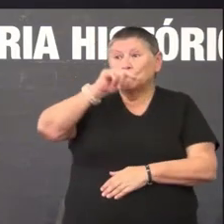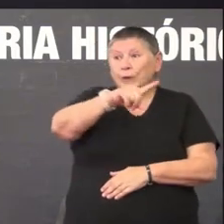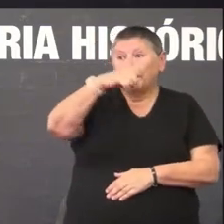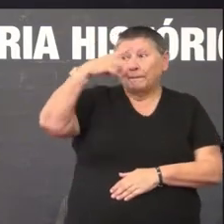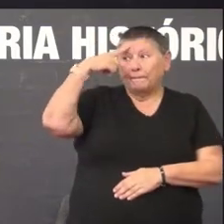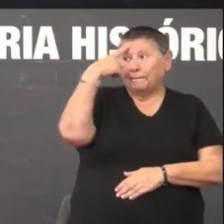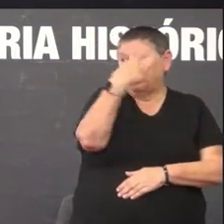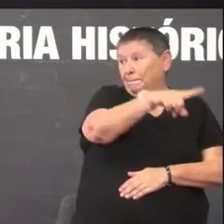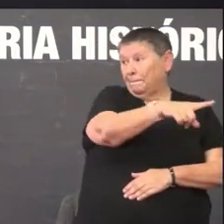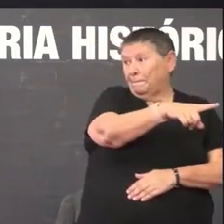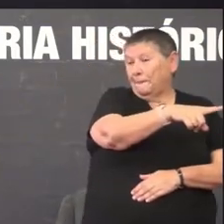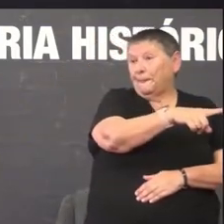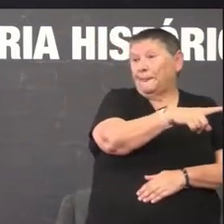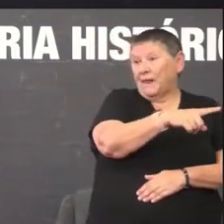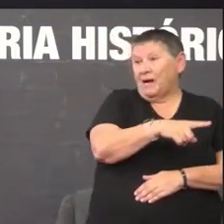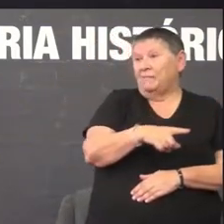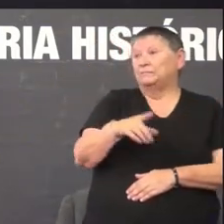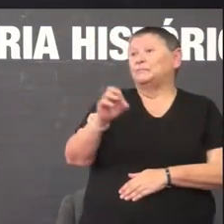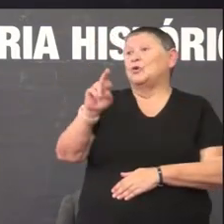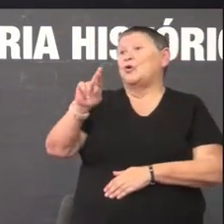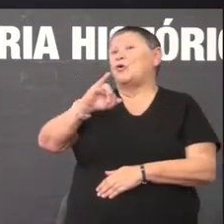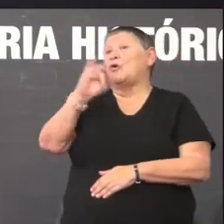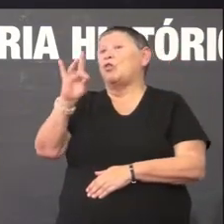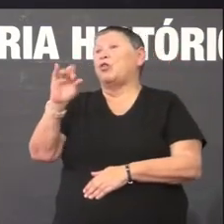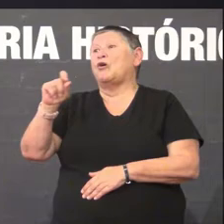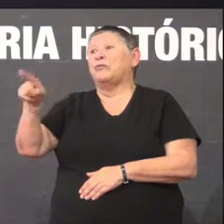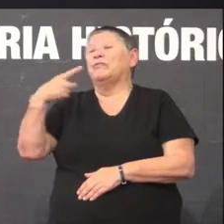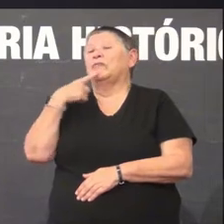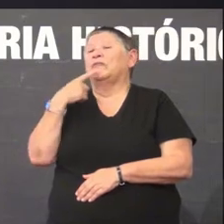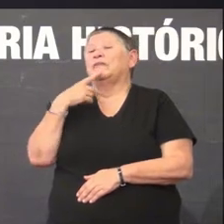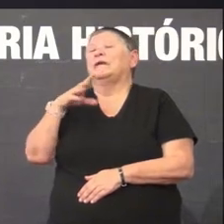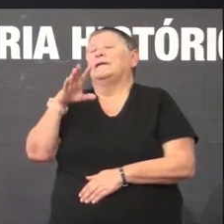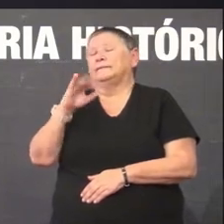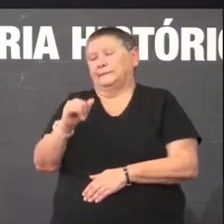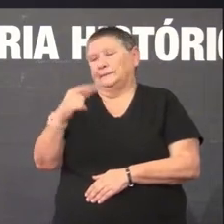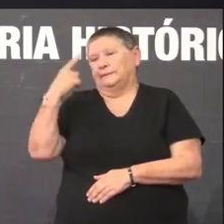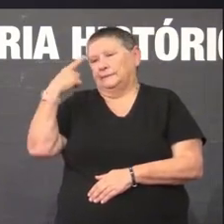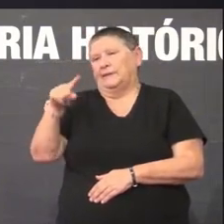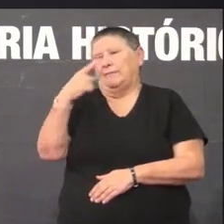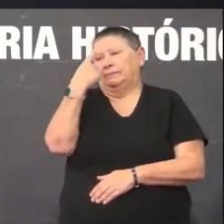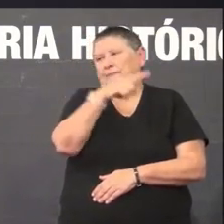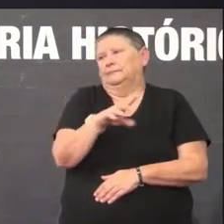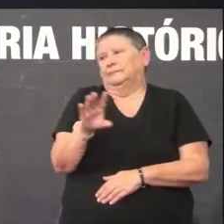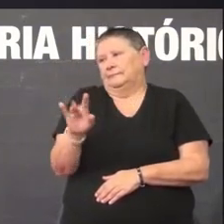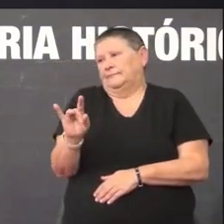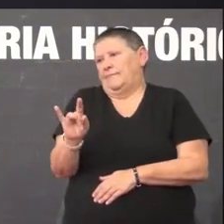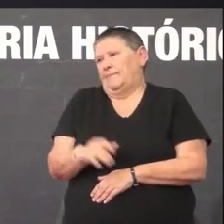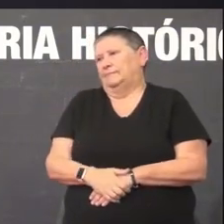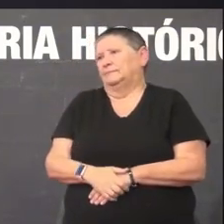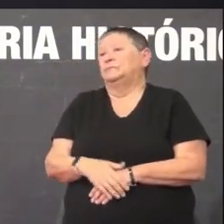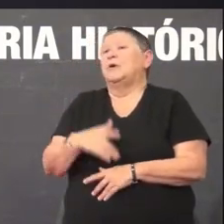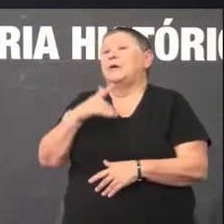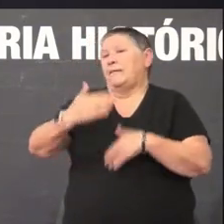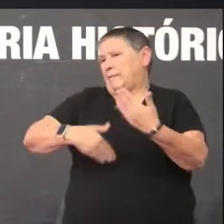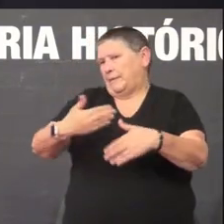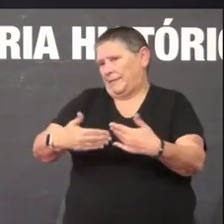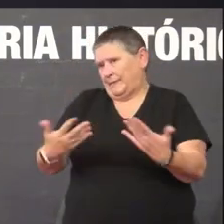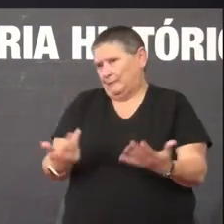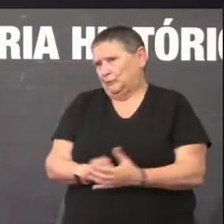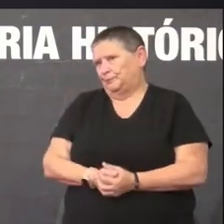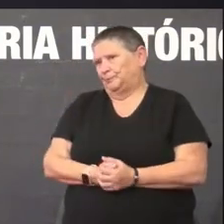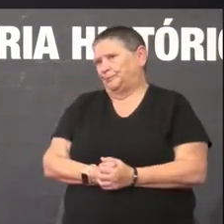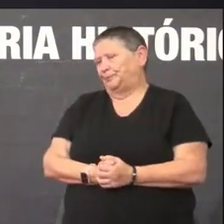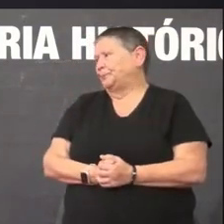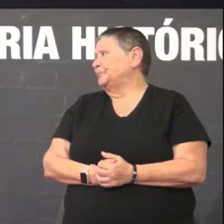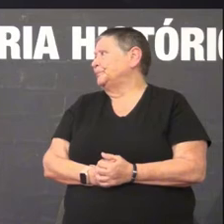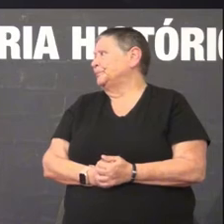el ministro Fernández Ordóñez lo dice, con lo cual también lo sabían. Por avanzar, por